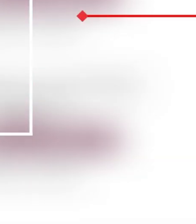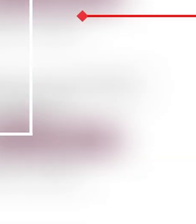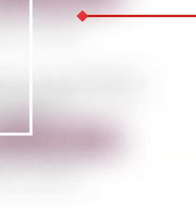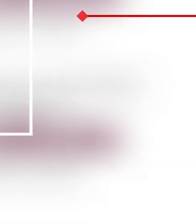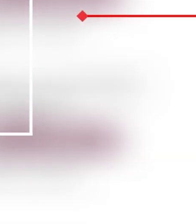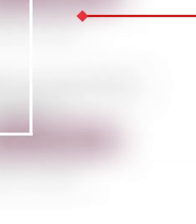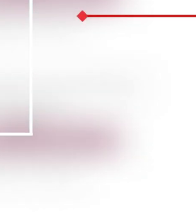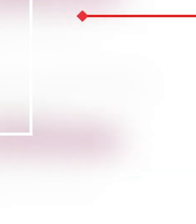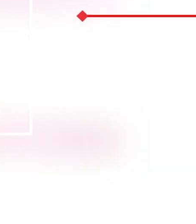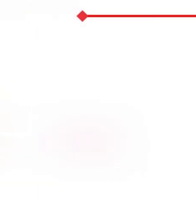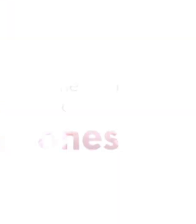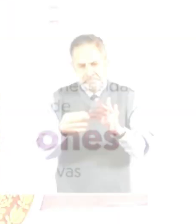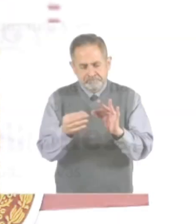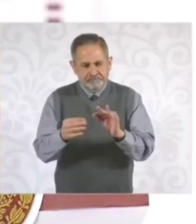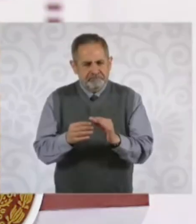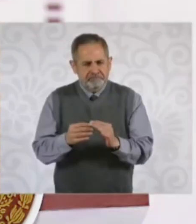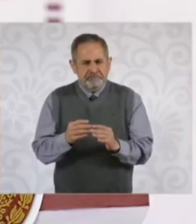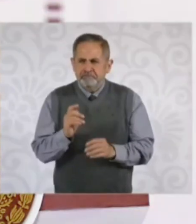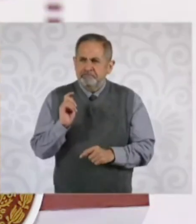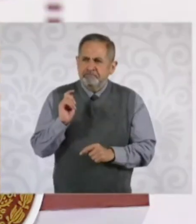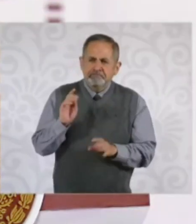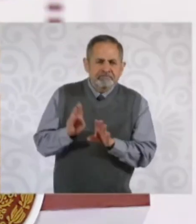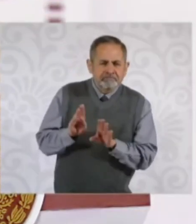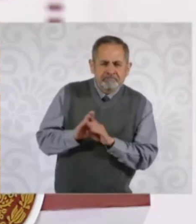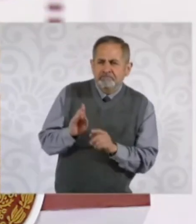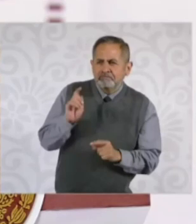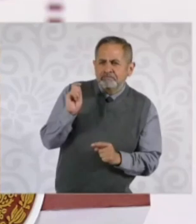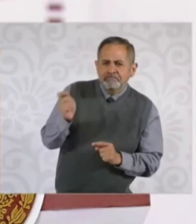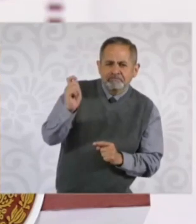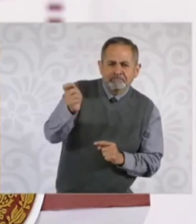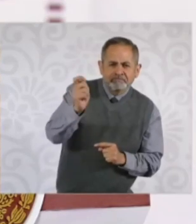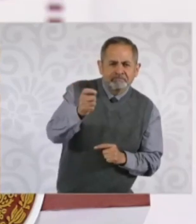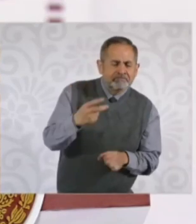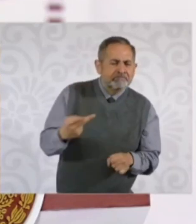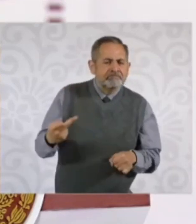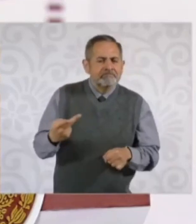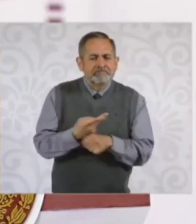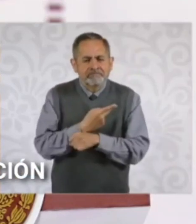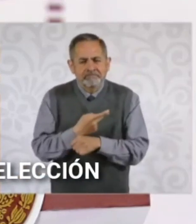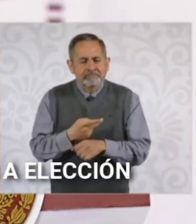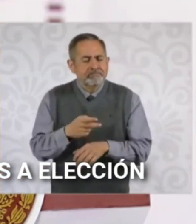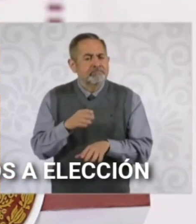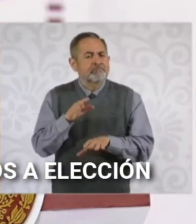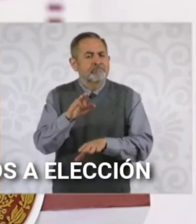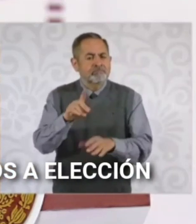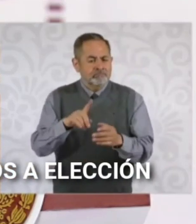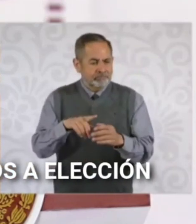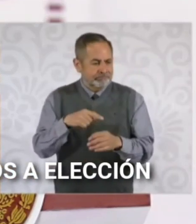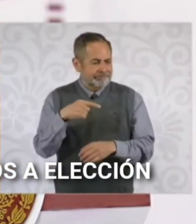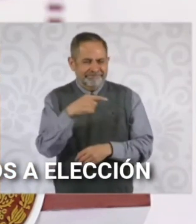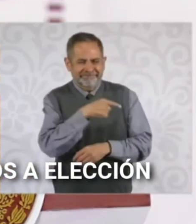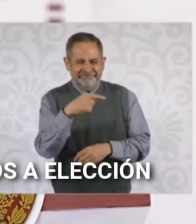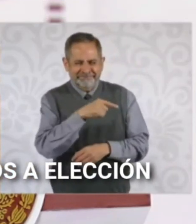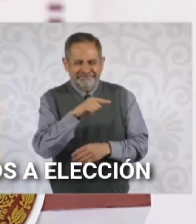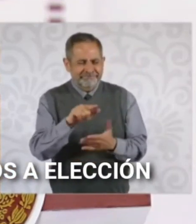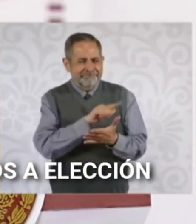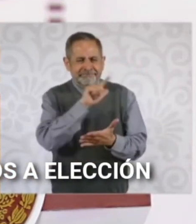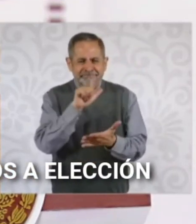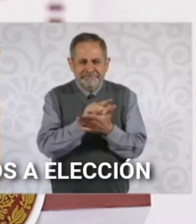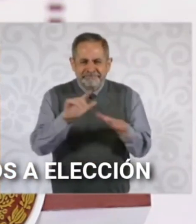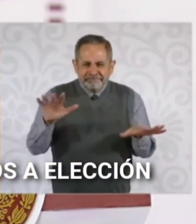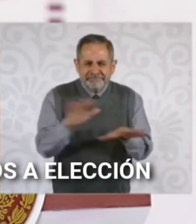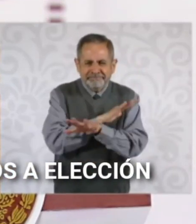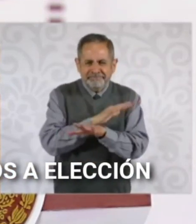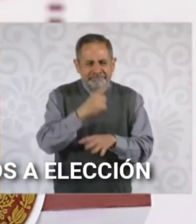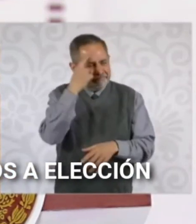otros. En más noticias, presentan resultados de elección de puestos que se someterán a votación en 2025. En